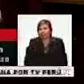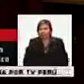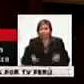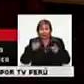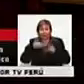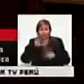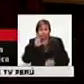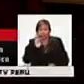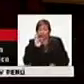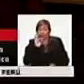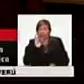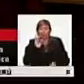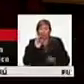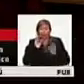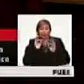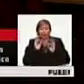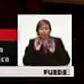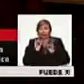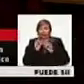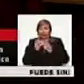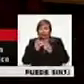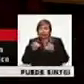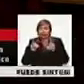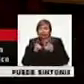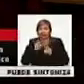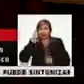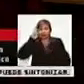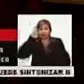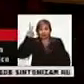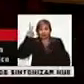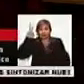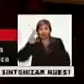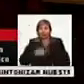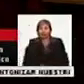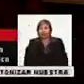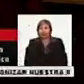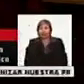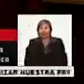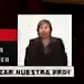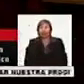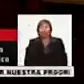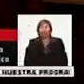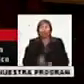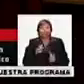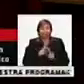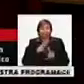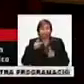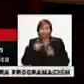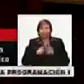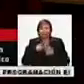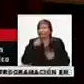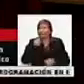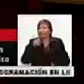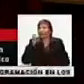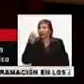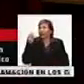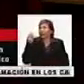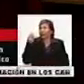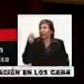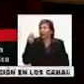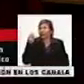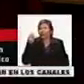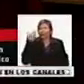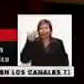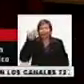cuando eligen al Comité Ejecutivo Distrital de la Victoria. Y entonces, por esas juventudes de esa época,